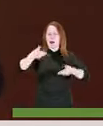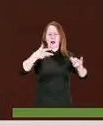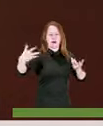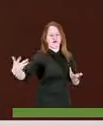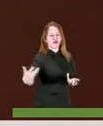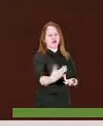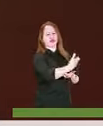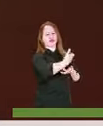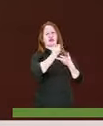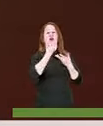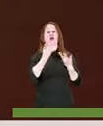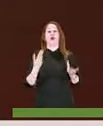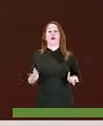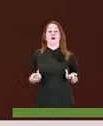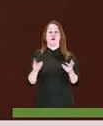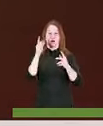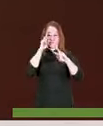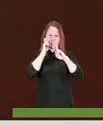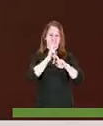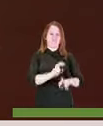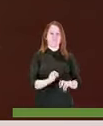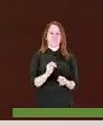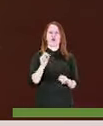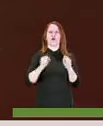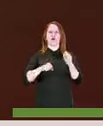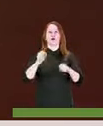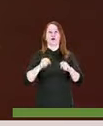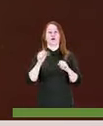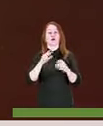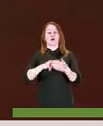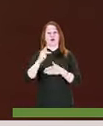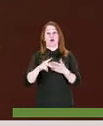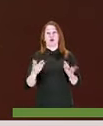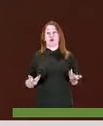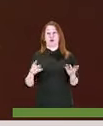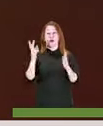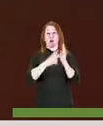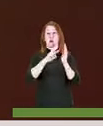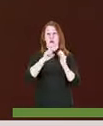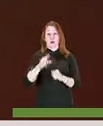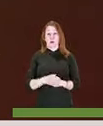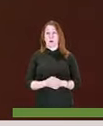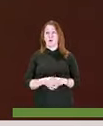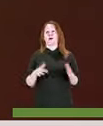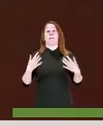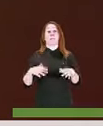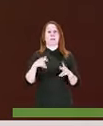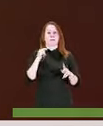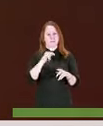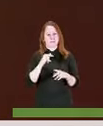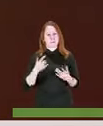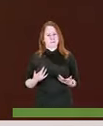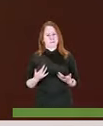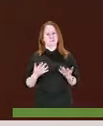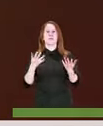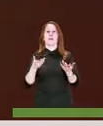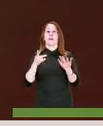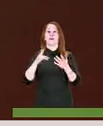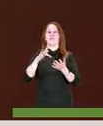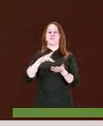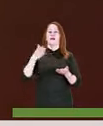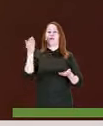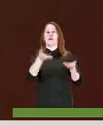incorporamos en los estudios de factibilidad del proyecto que se publicaron a mediados del 2021. Con eso, abrimos los procesos de licitación para